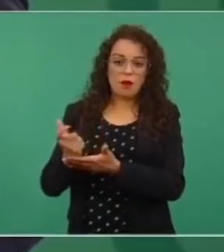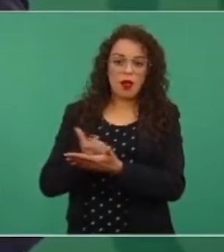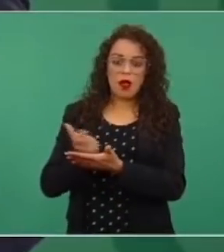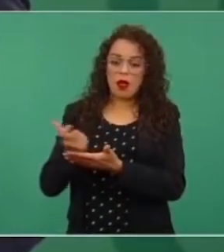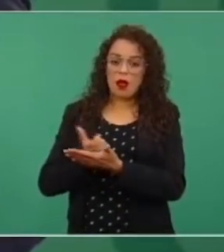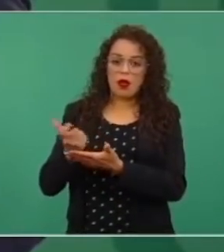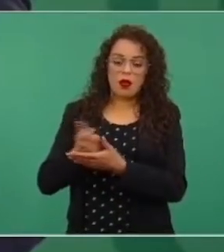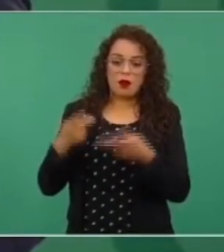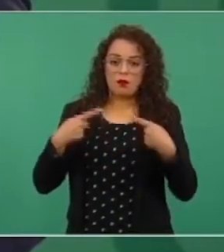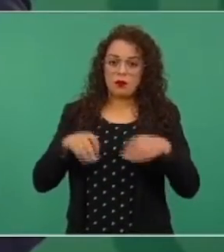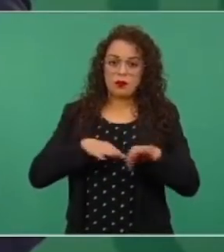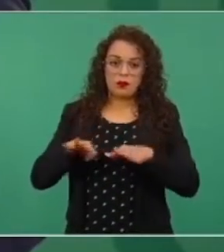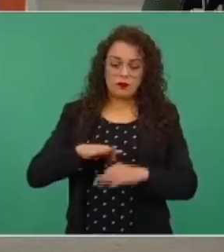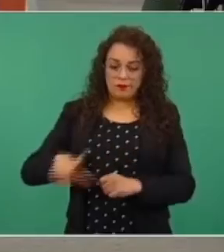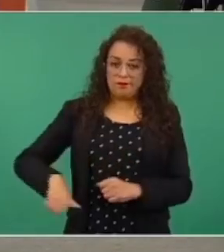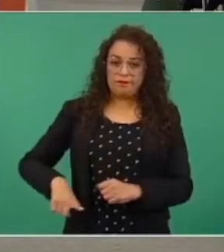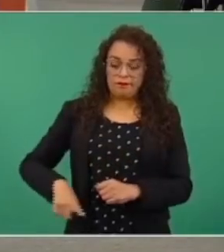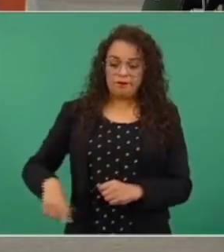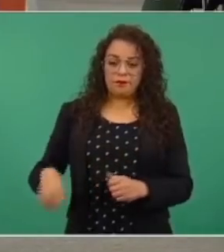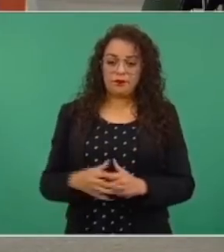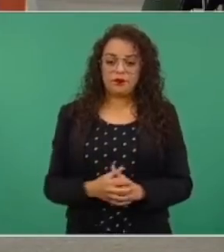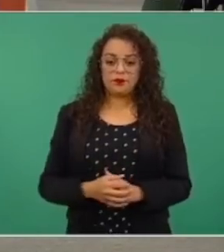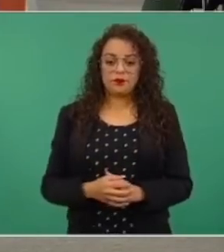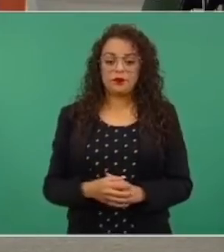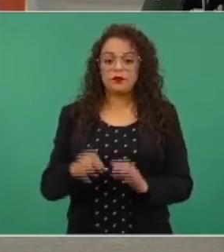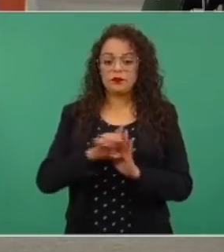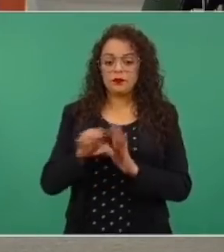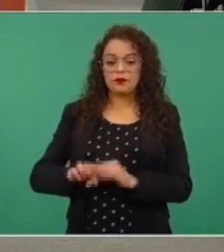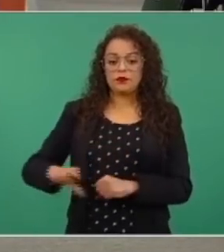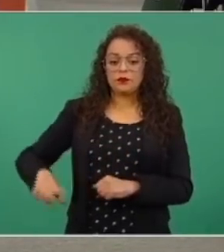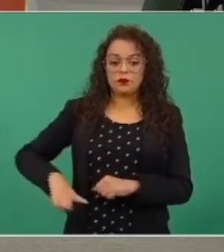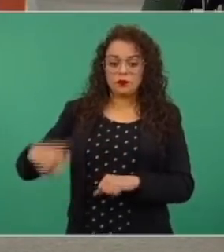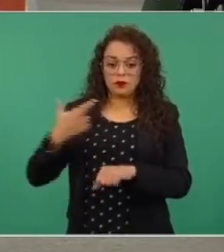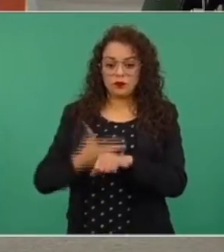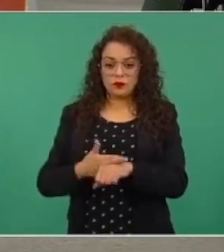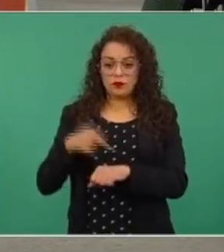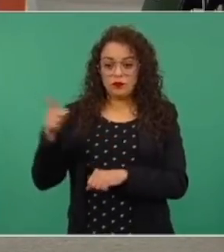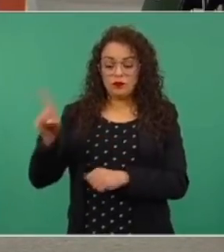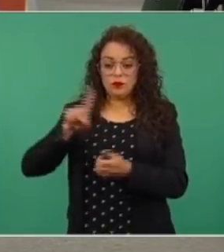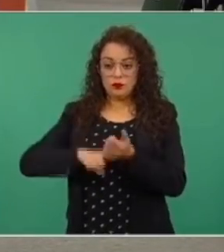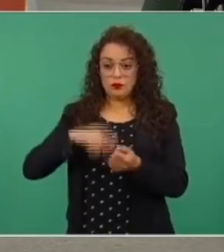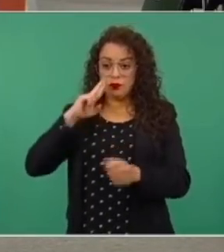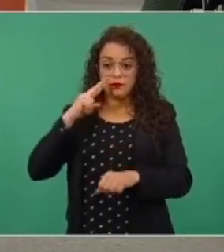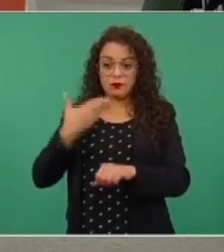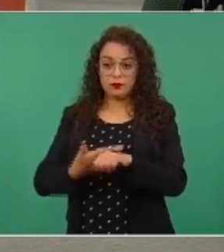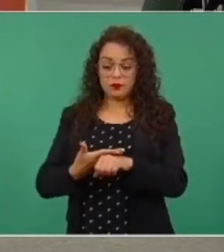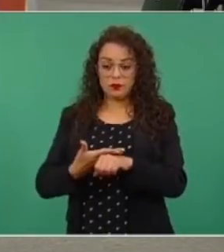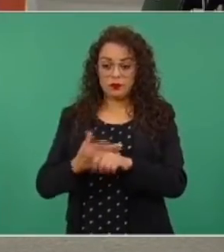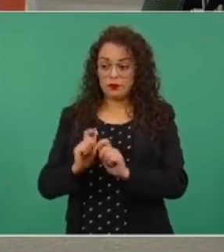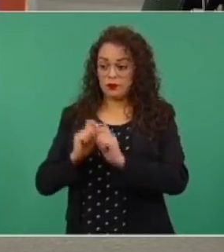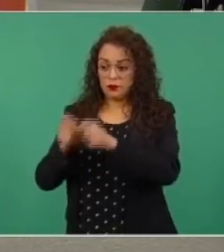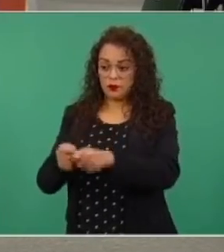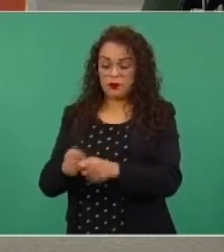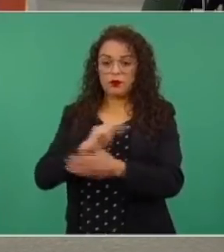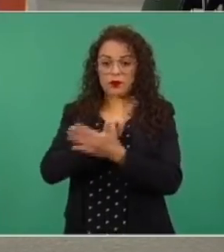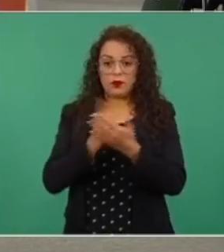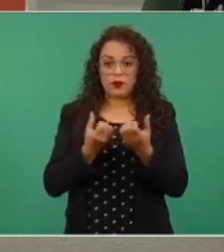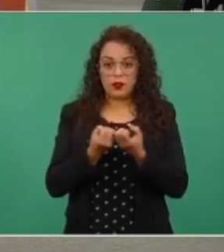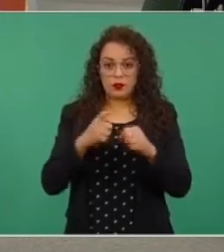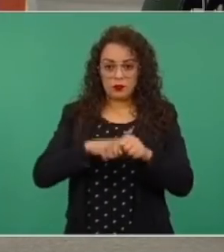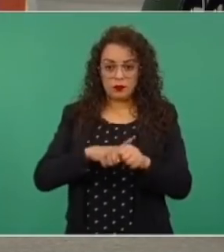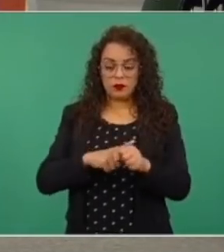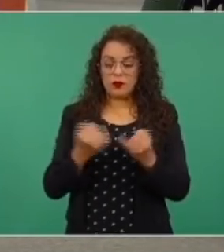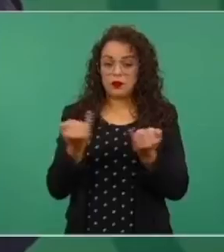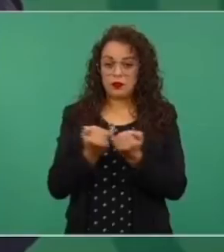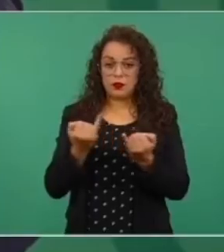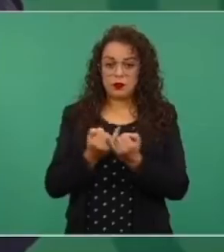los trabajadores. Y por ejemplo, en estos casos de los gobernadores también se perfila que sean los responsables de los programas sociales, presidente, como en el caso de Michoacán.